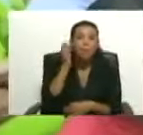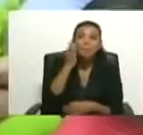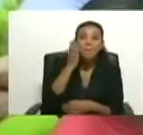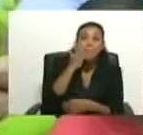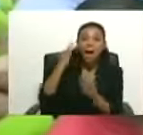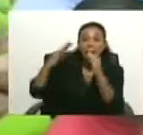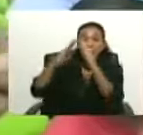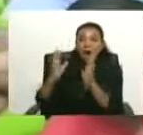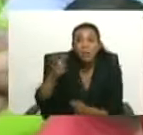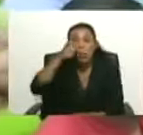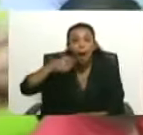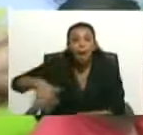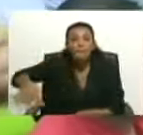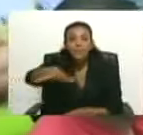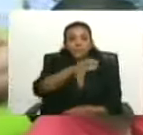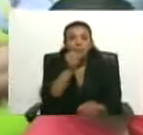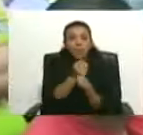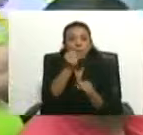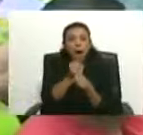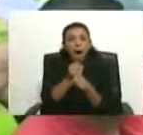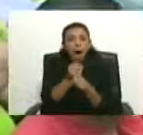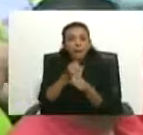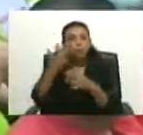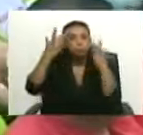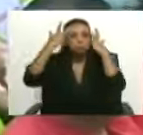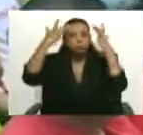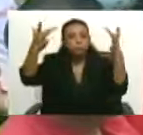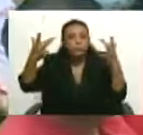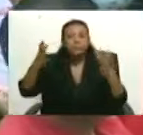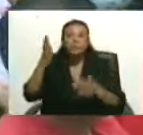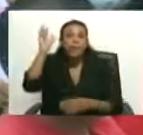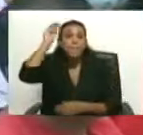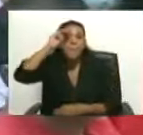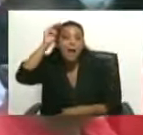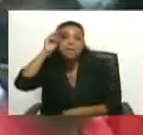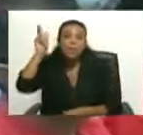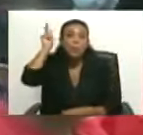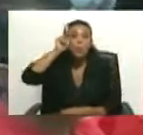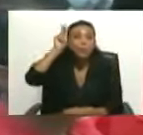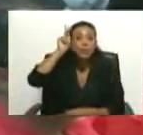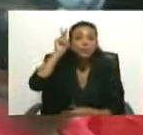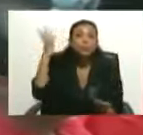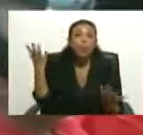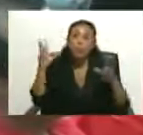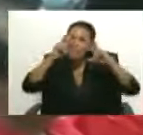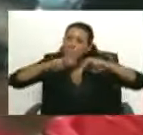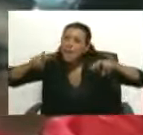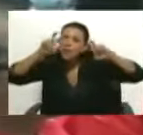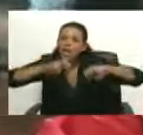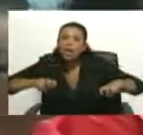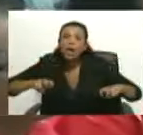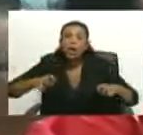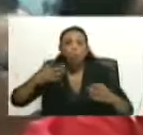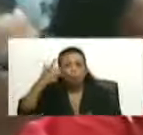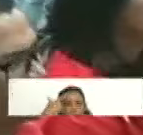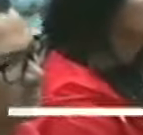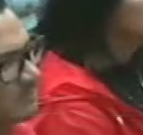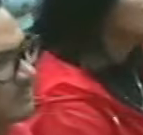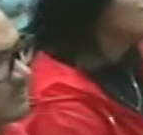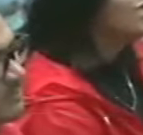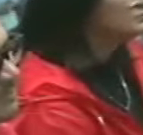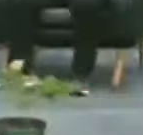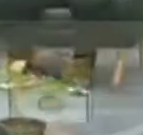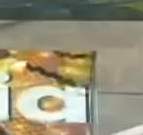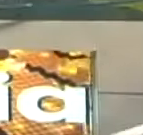casa, que un campesino, que un trabajador, que un intelectual, que una maestra, que un profesor, que un investigador, que un cultor no se